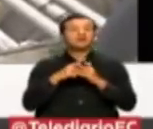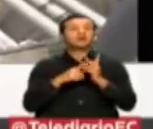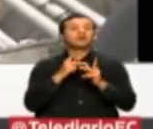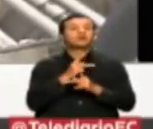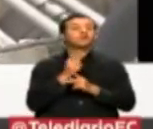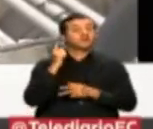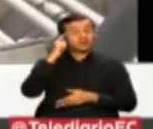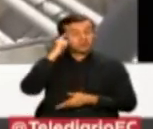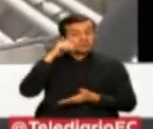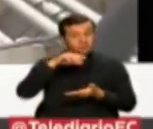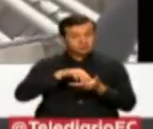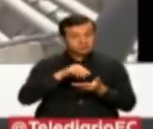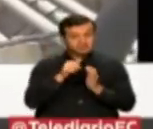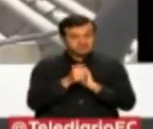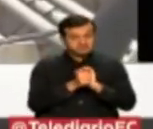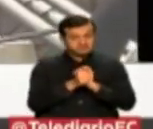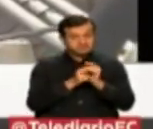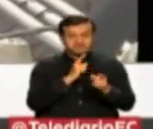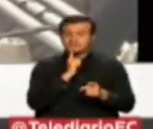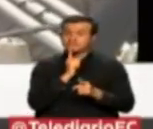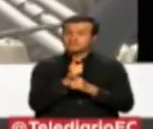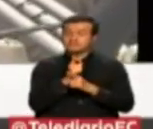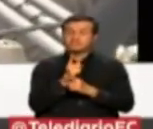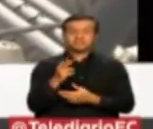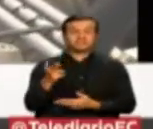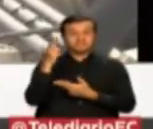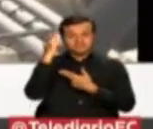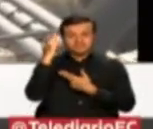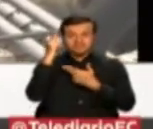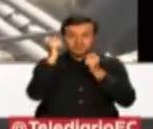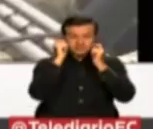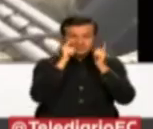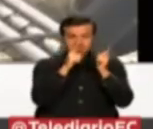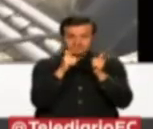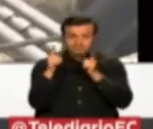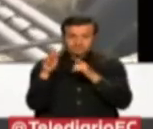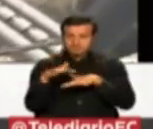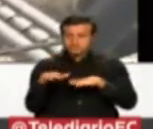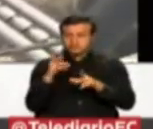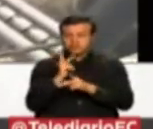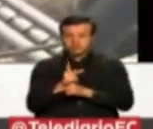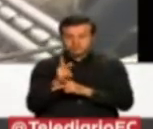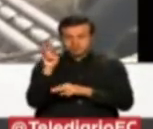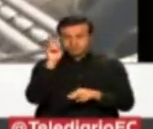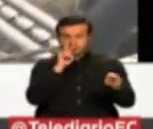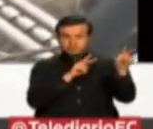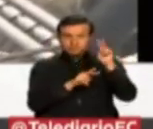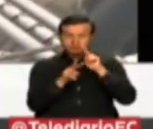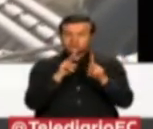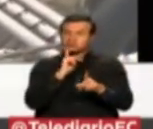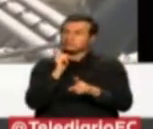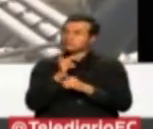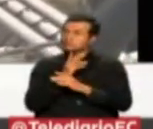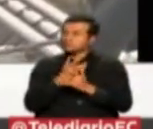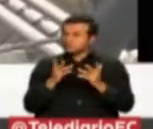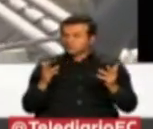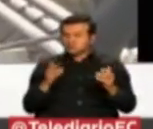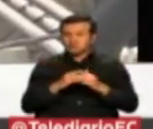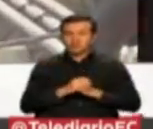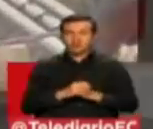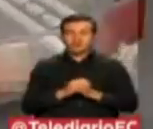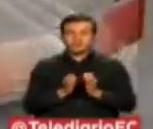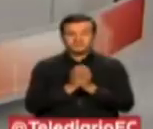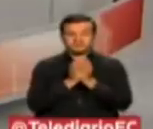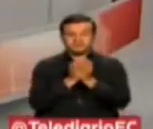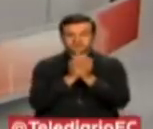de Gobierno de Galápagos y obviamente las Fuerzas Armadas a través de la Armada en sus sistemas de protección y monitoreo. ¿Cabe la posibilidad de que las